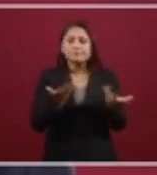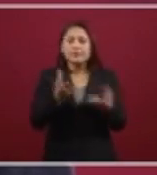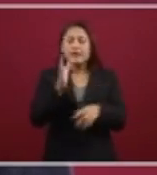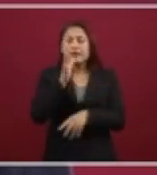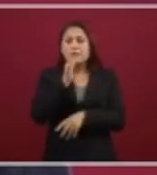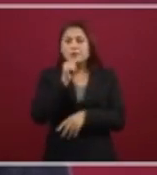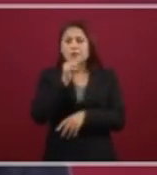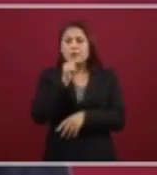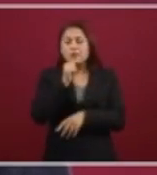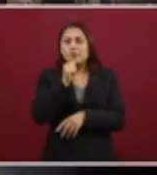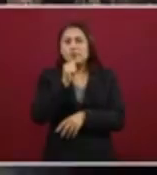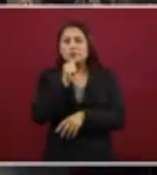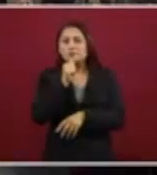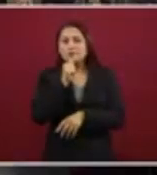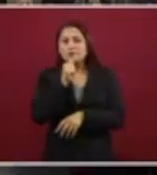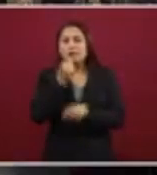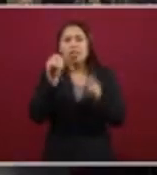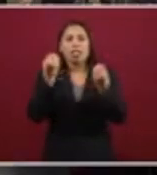racional